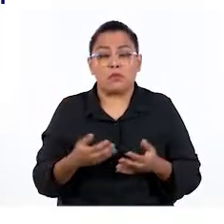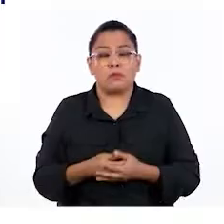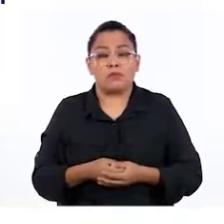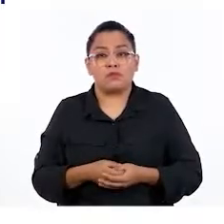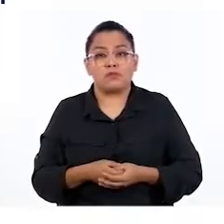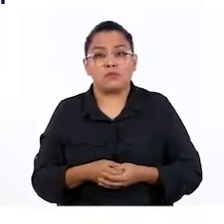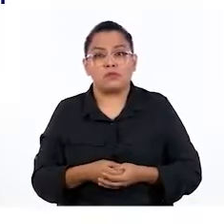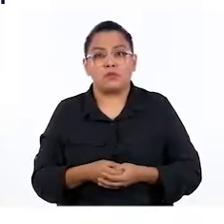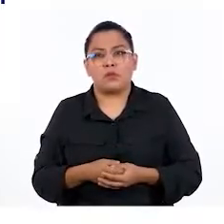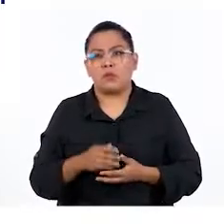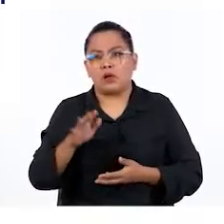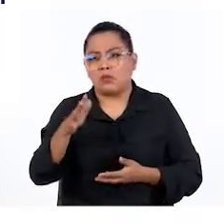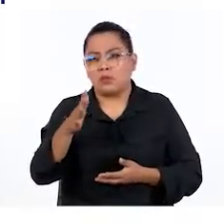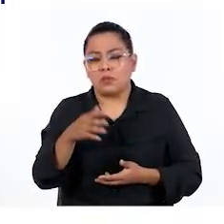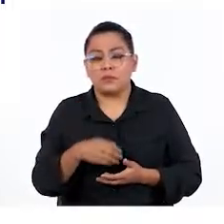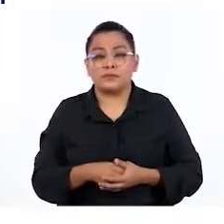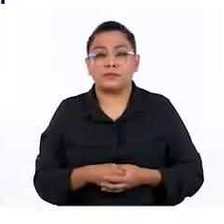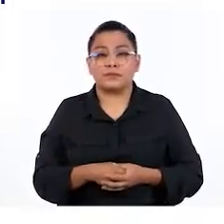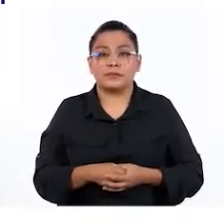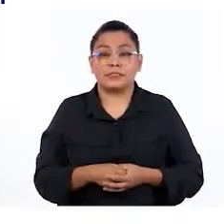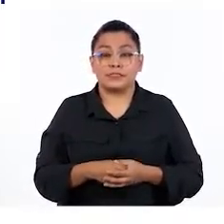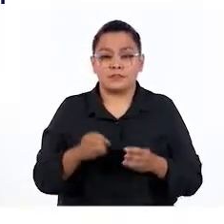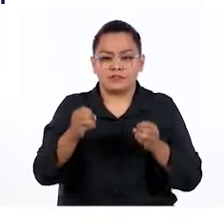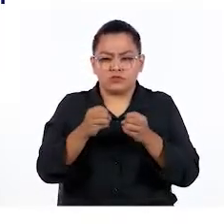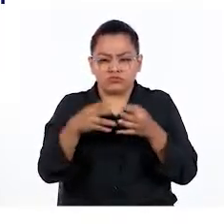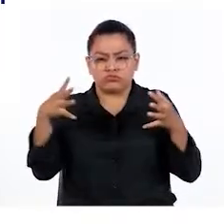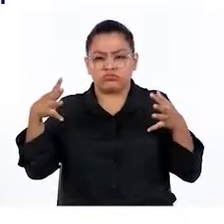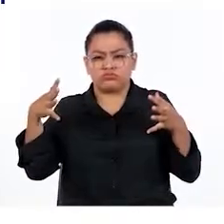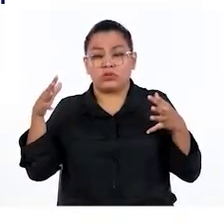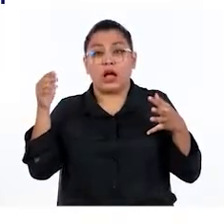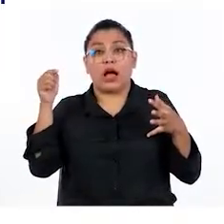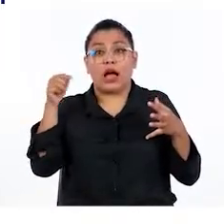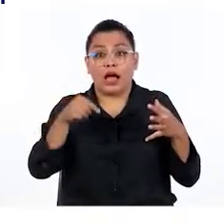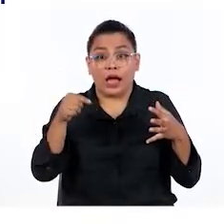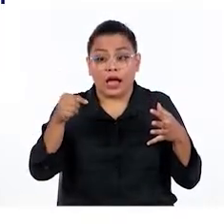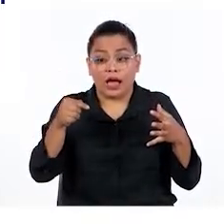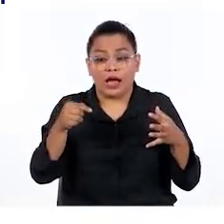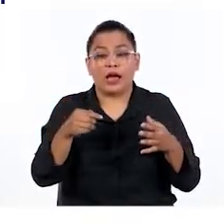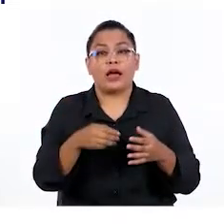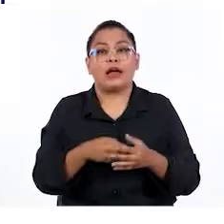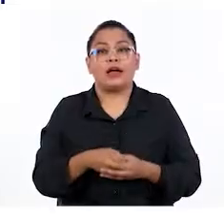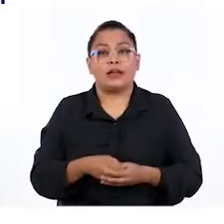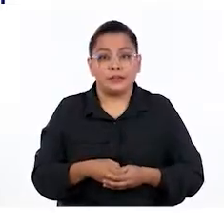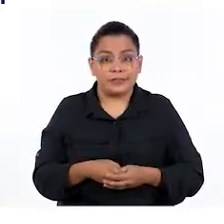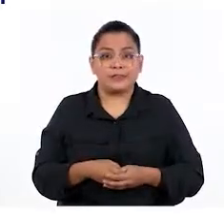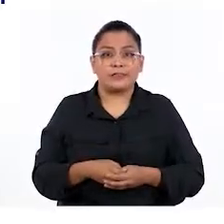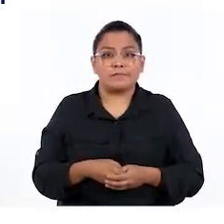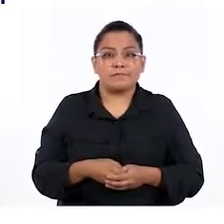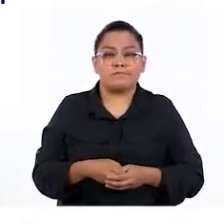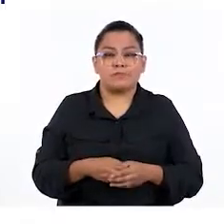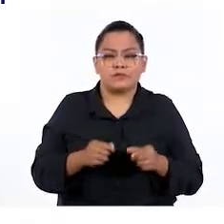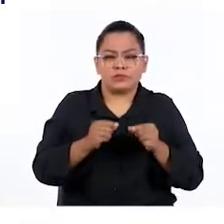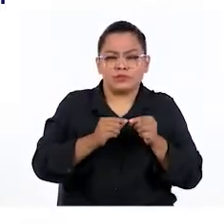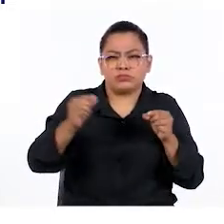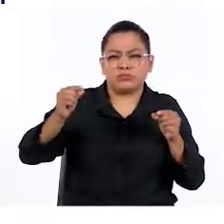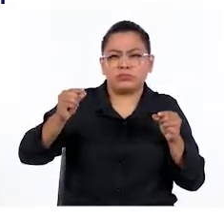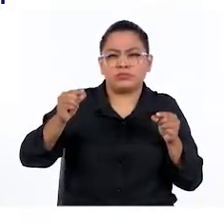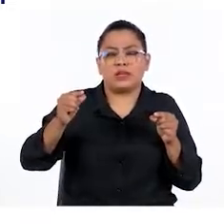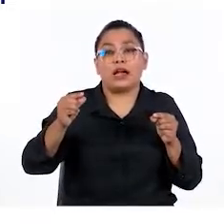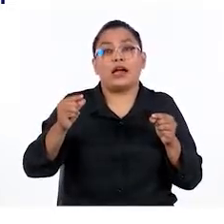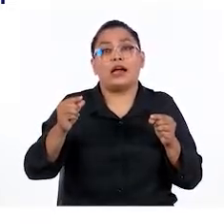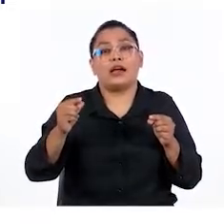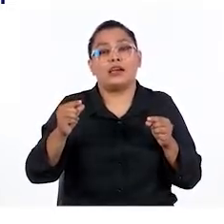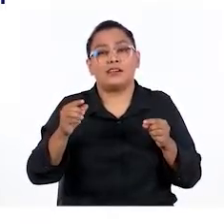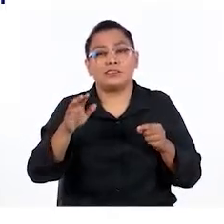mortero o de un fulminante. Y esta explosión puede servir para impulsar algo.